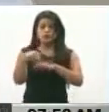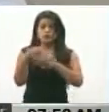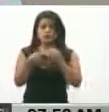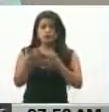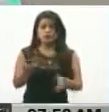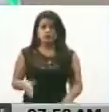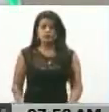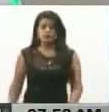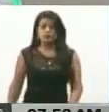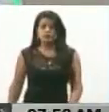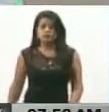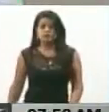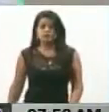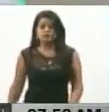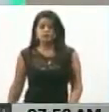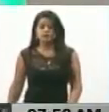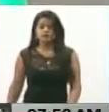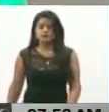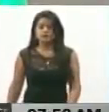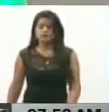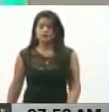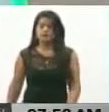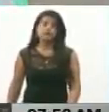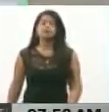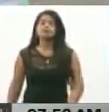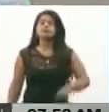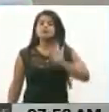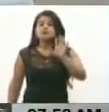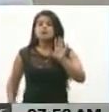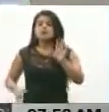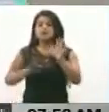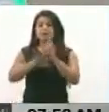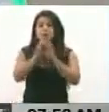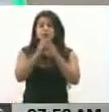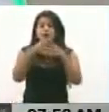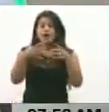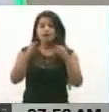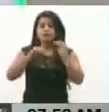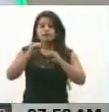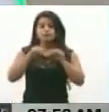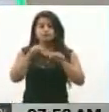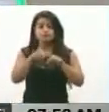explicar algo. Fíjense, desarrollar una plataforma de esta magnitud es muy, muy costoso.